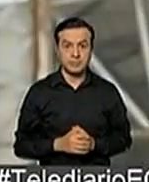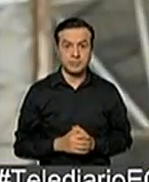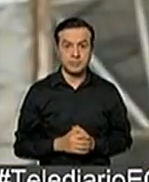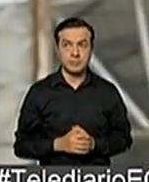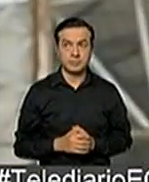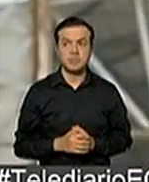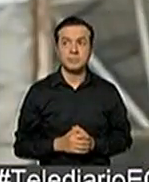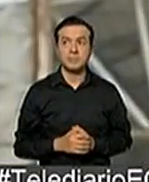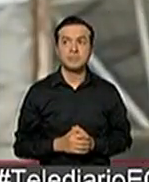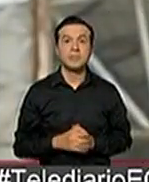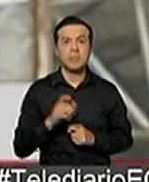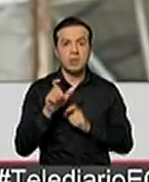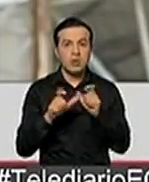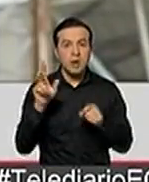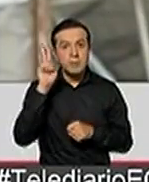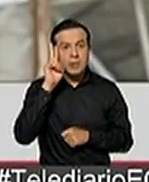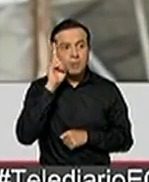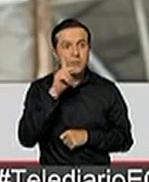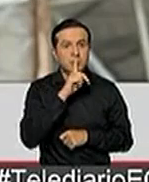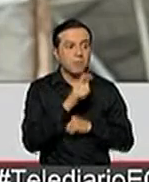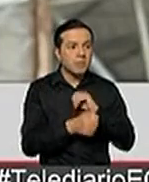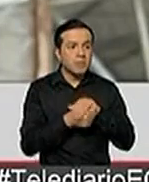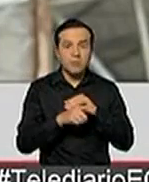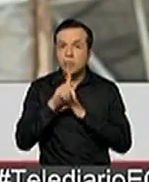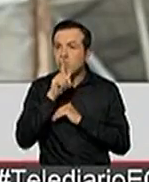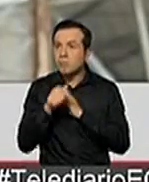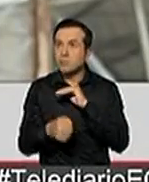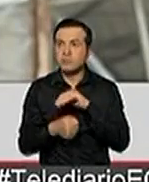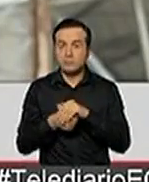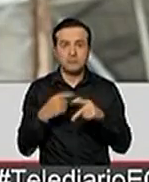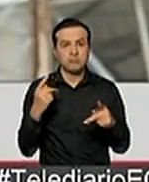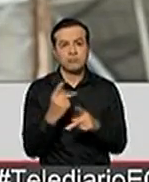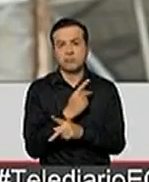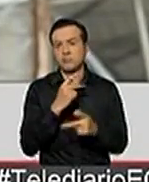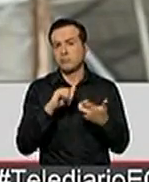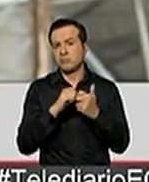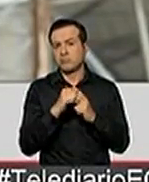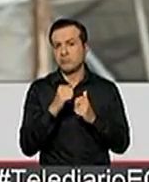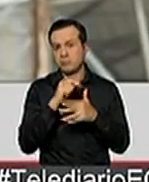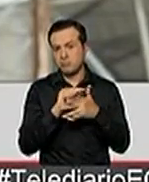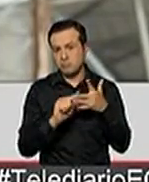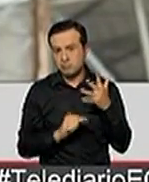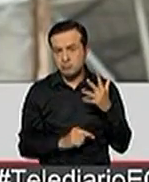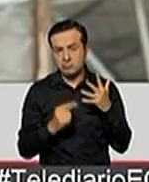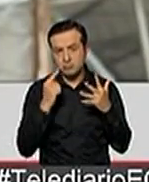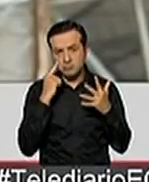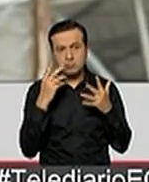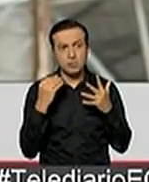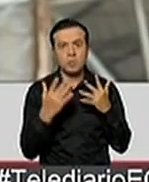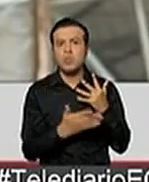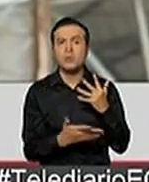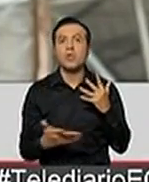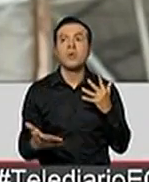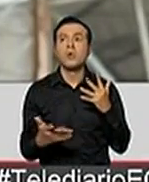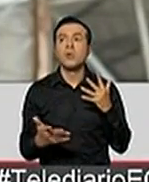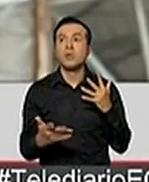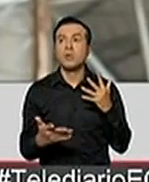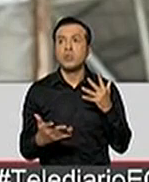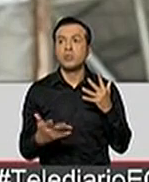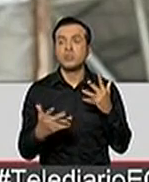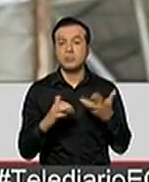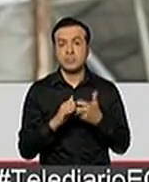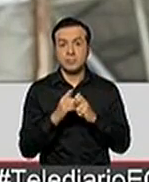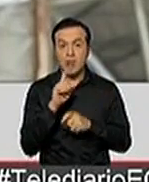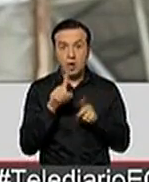Gente que se esconde e intenta disfrazar sus intereses desestabilizadores de ideología, librados desde la